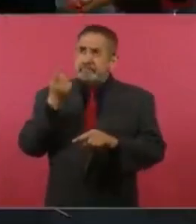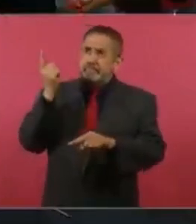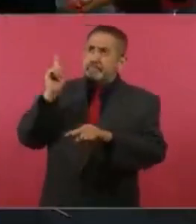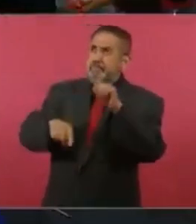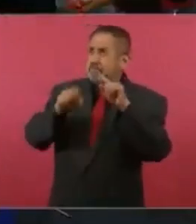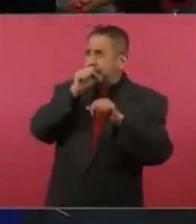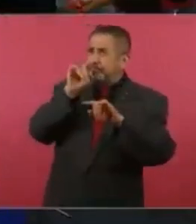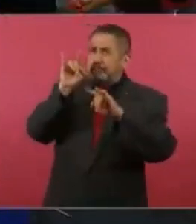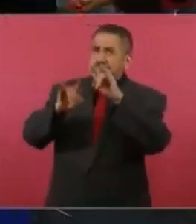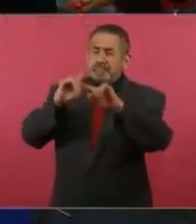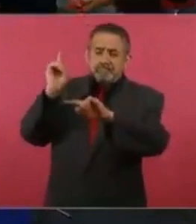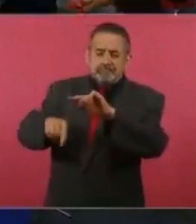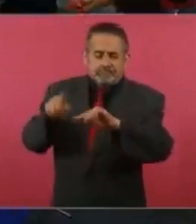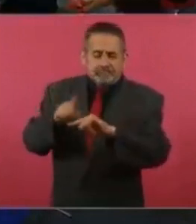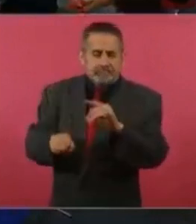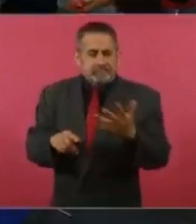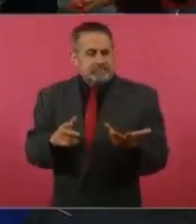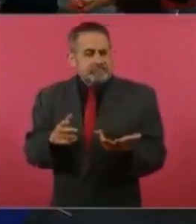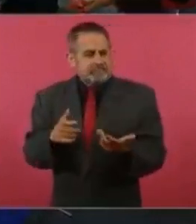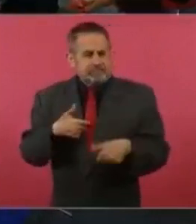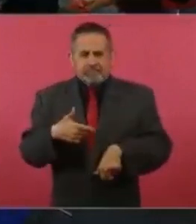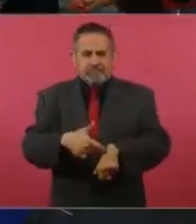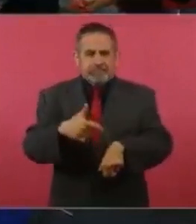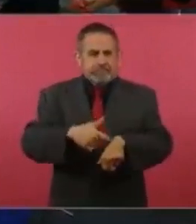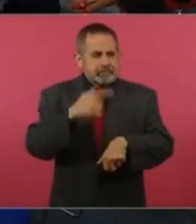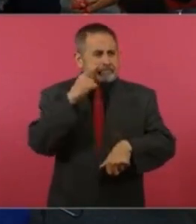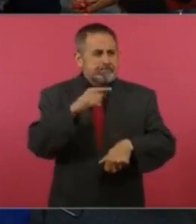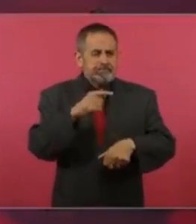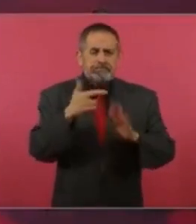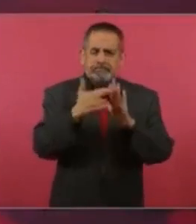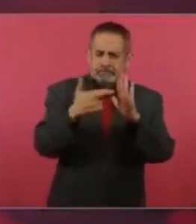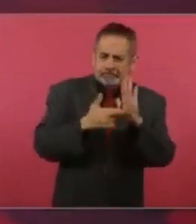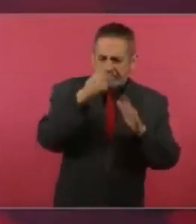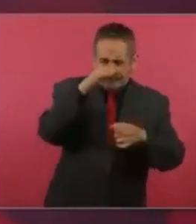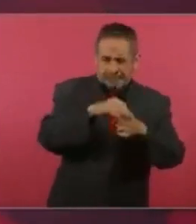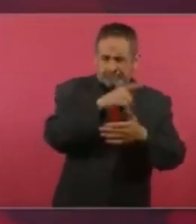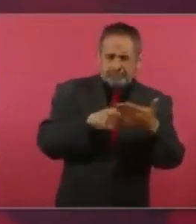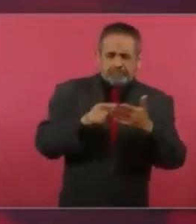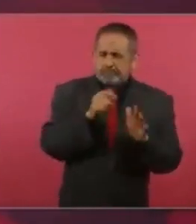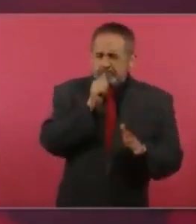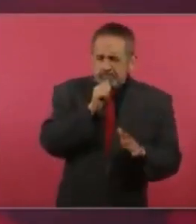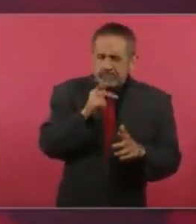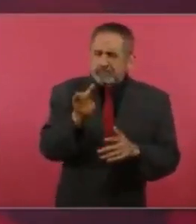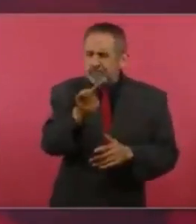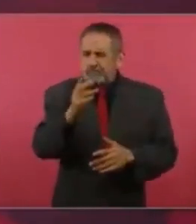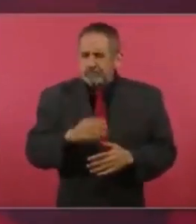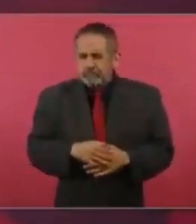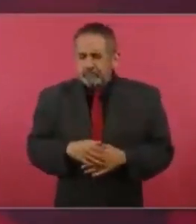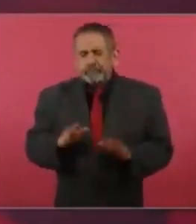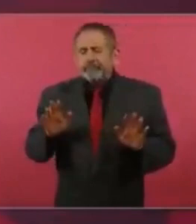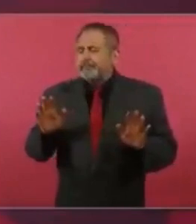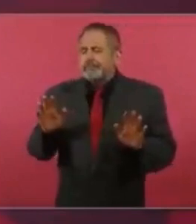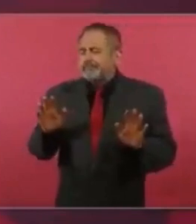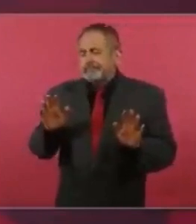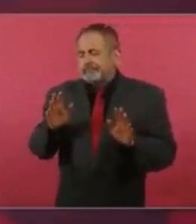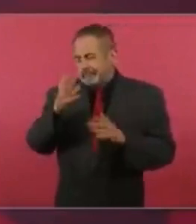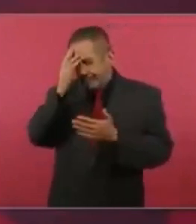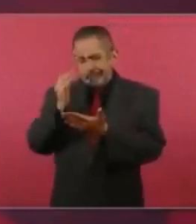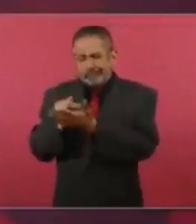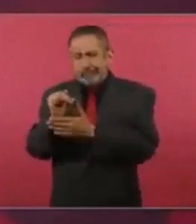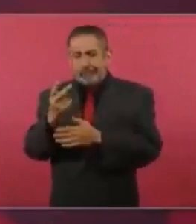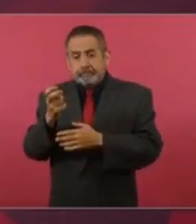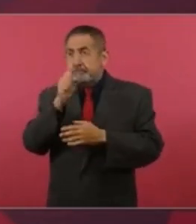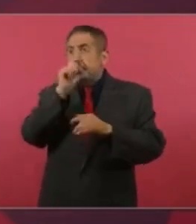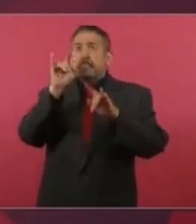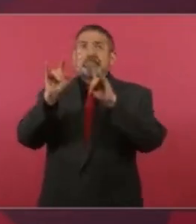este tipo de publicidad sería incurrir en las mismas prácticas que caen los conservadores como Claudio X González. Al ser cuestionado en torno al